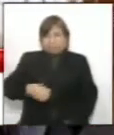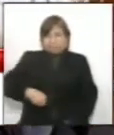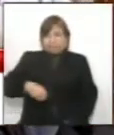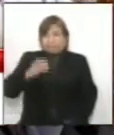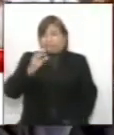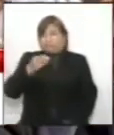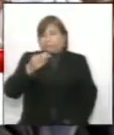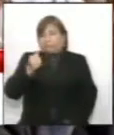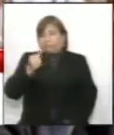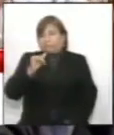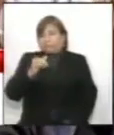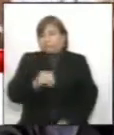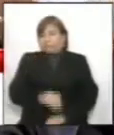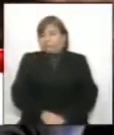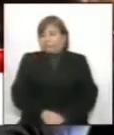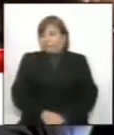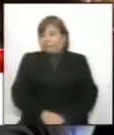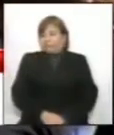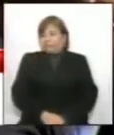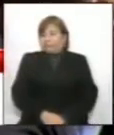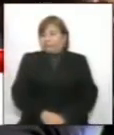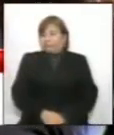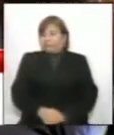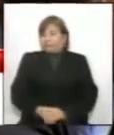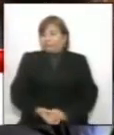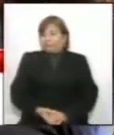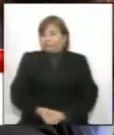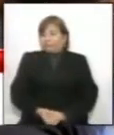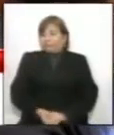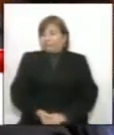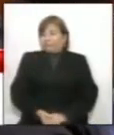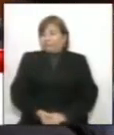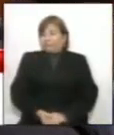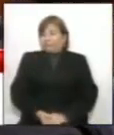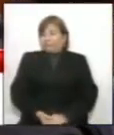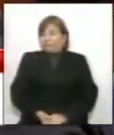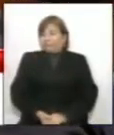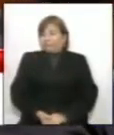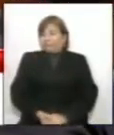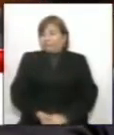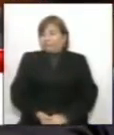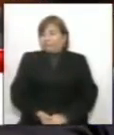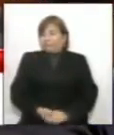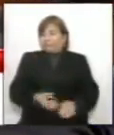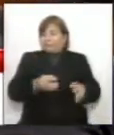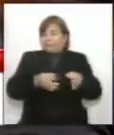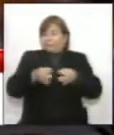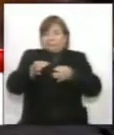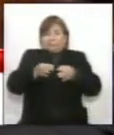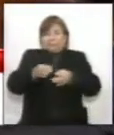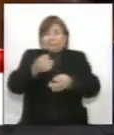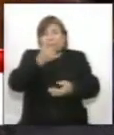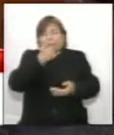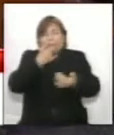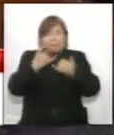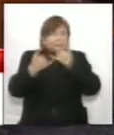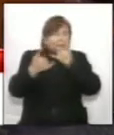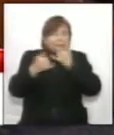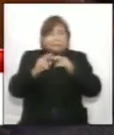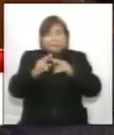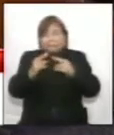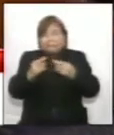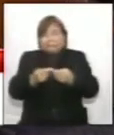N. Acá estoy. ¿Cómo está? Buenas tardes. Bueno, yo básicamente usted está explicando lo que ha sucedido, ¿no? Estas reuniones y